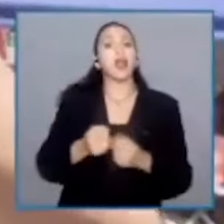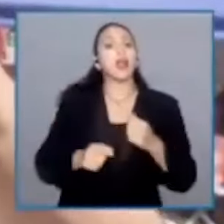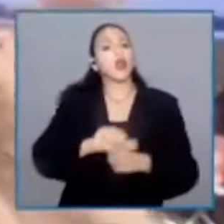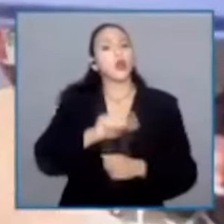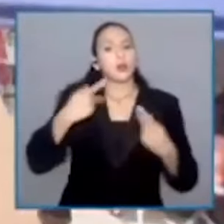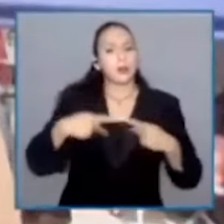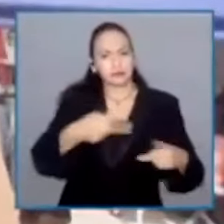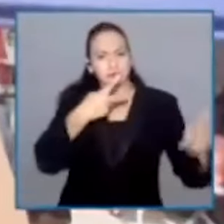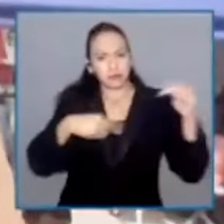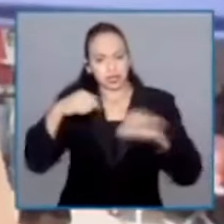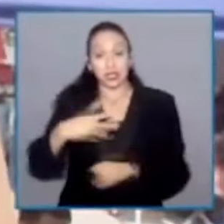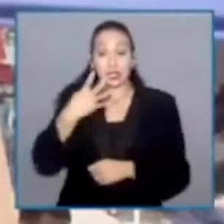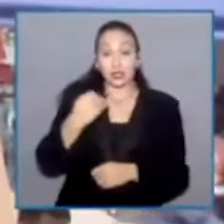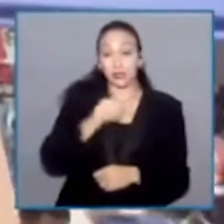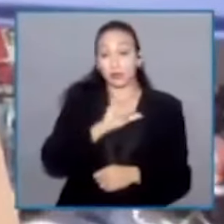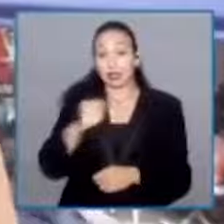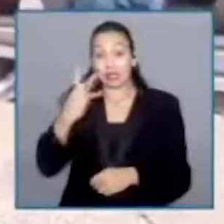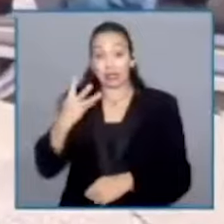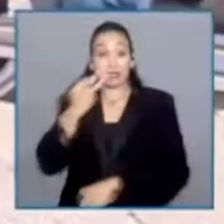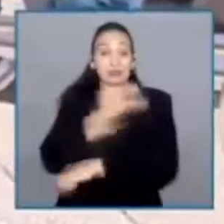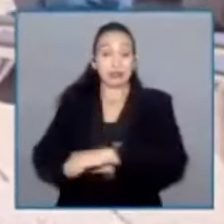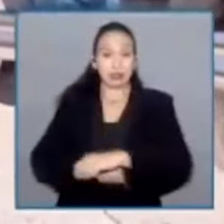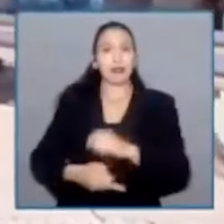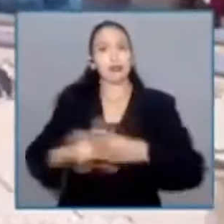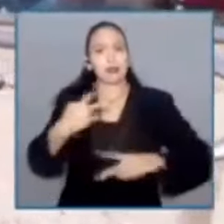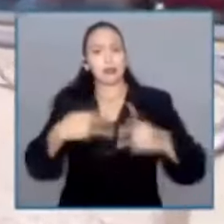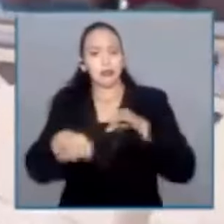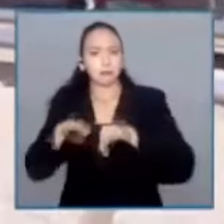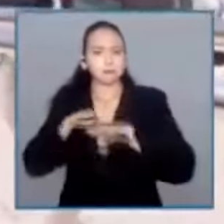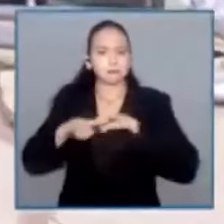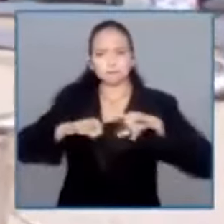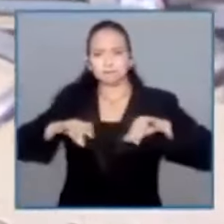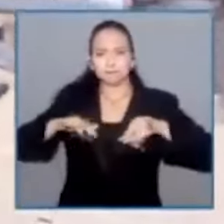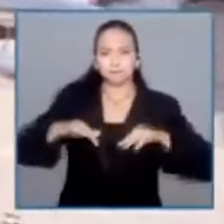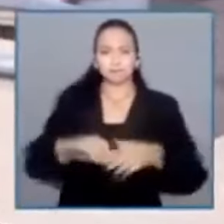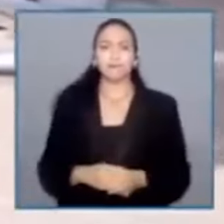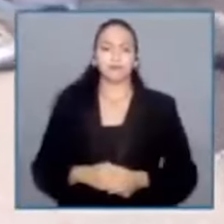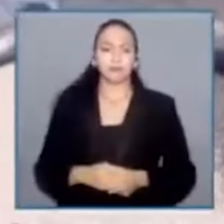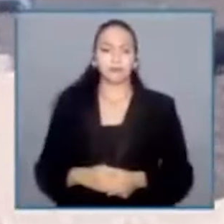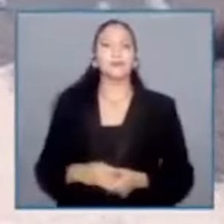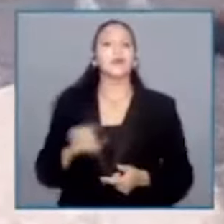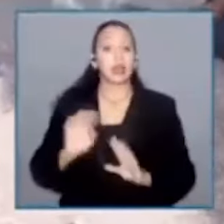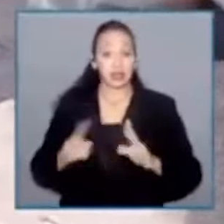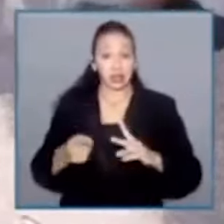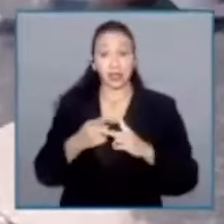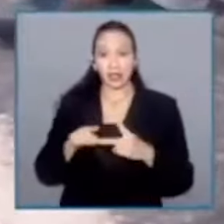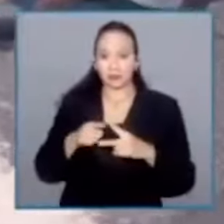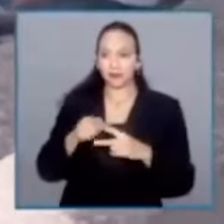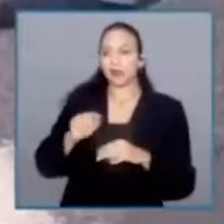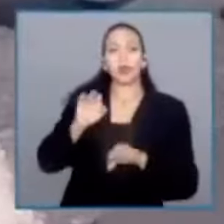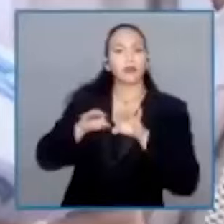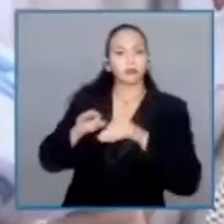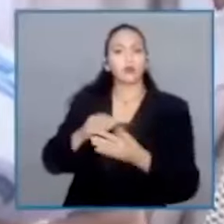se ponen a trabajar de mutuo, a hacer sus pendientes. Adelantaron que ya han iniciado procedimientos ante organismos internacionales en defensa